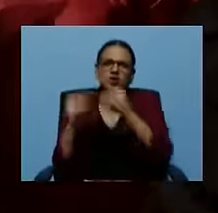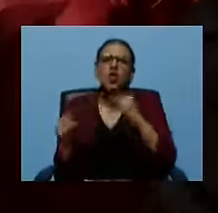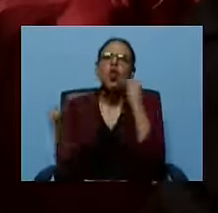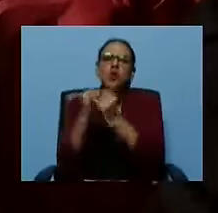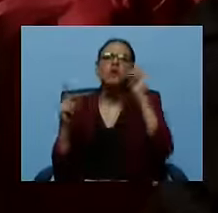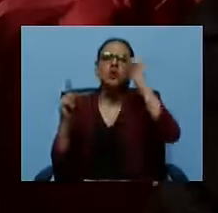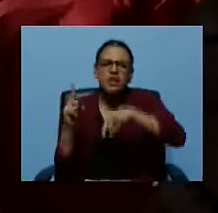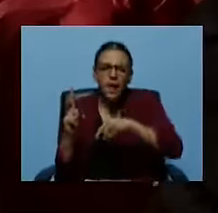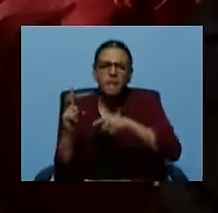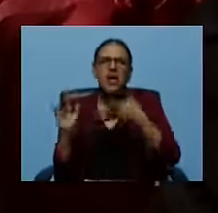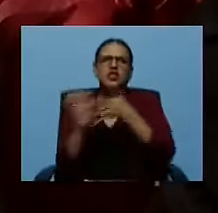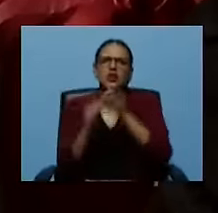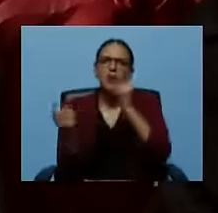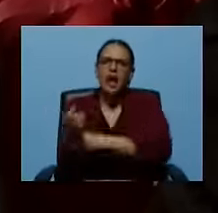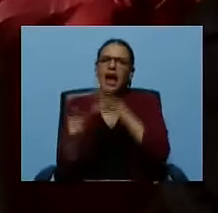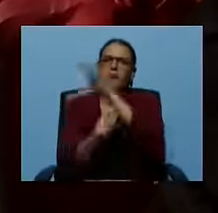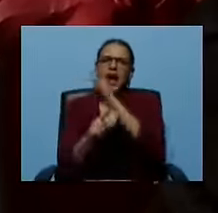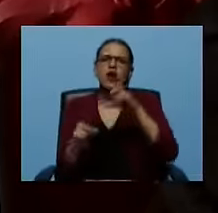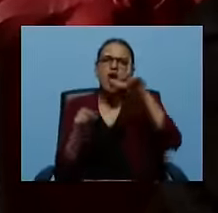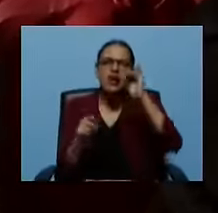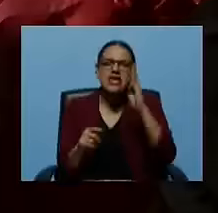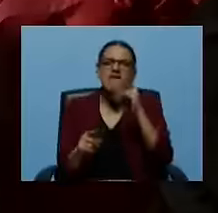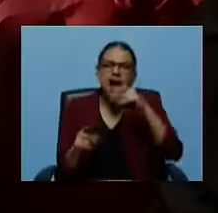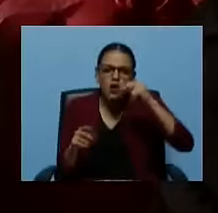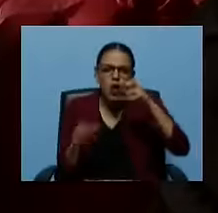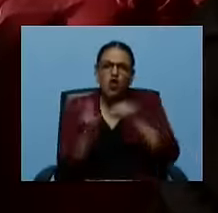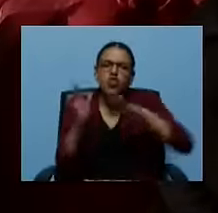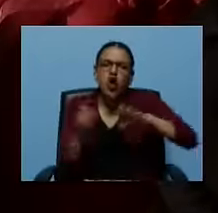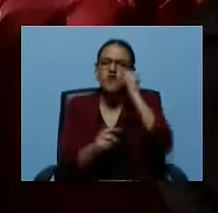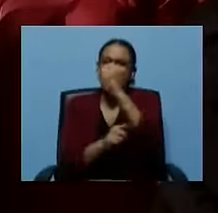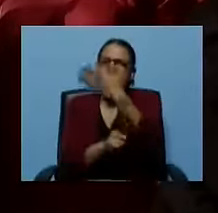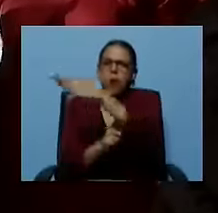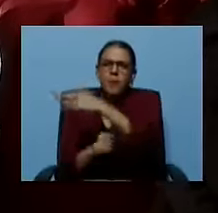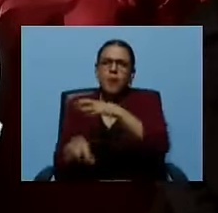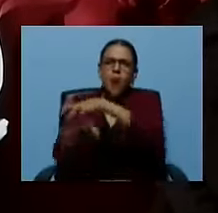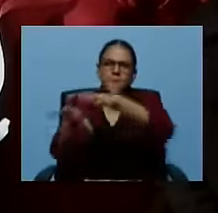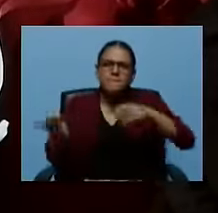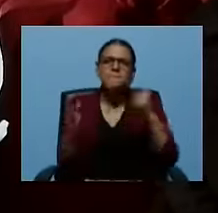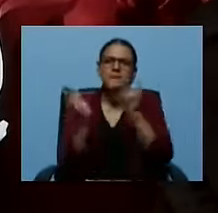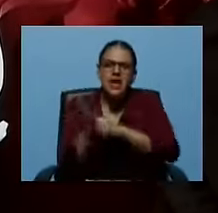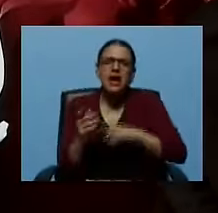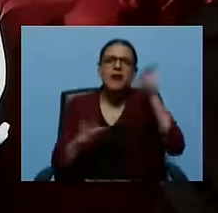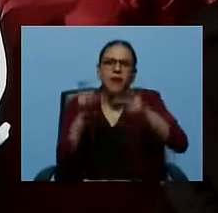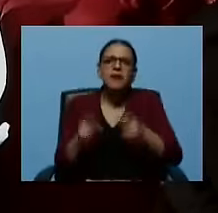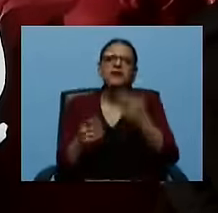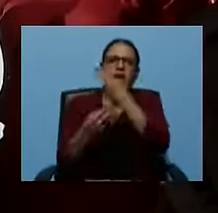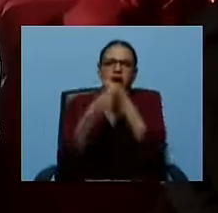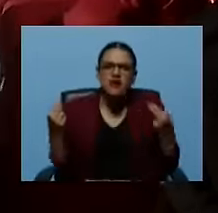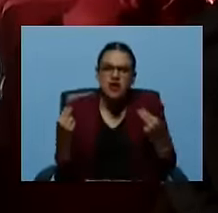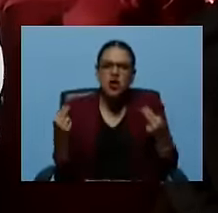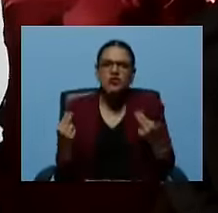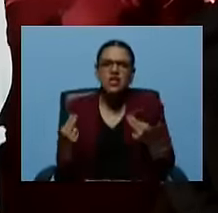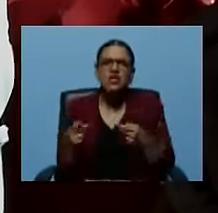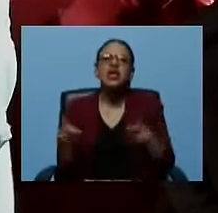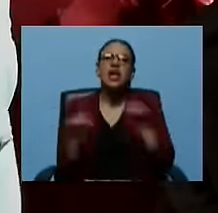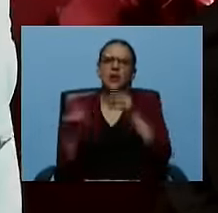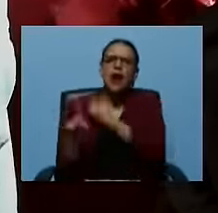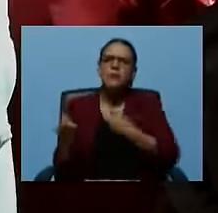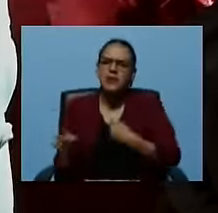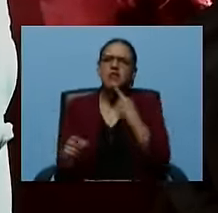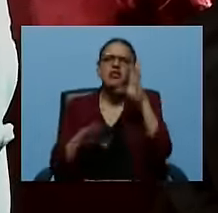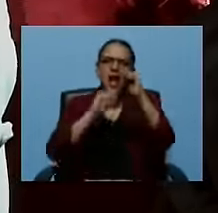últimamente en el hermano, el Líbano, donde asesinaron miles de libaneses inocentes. Como el señor presidente ha